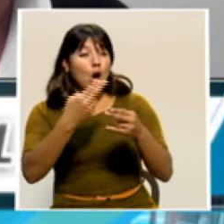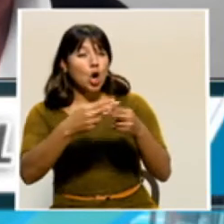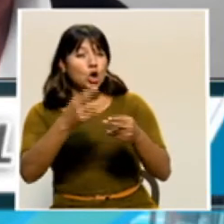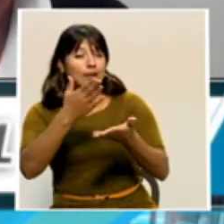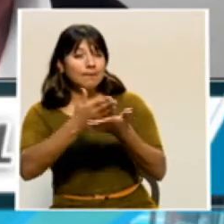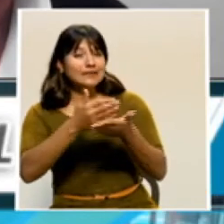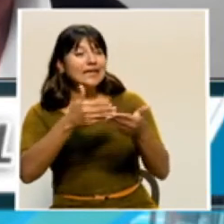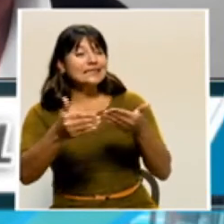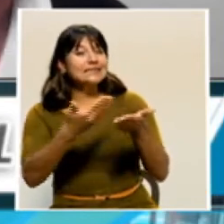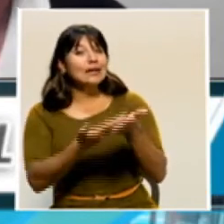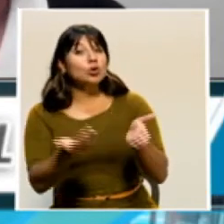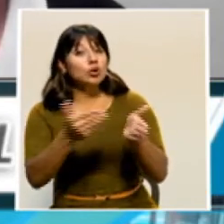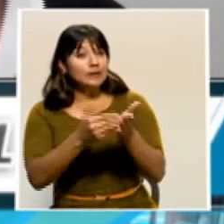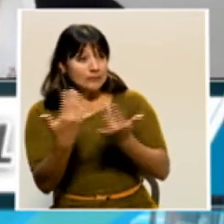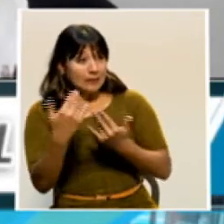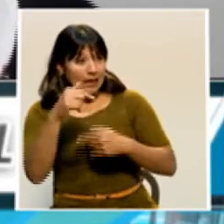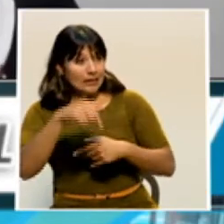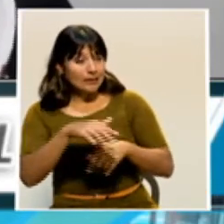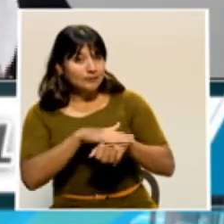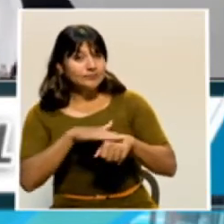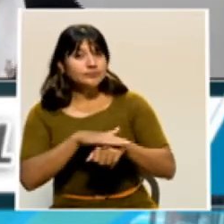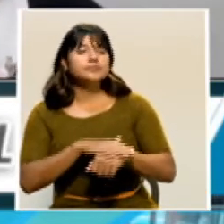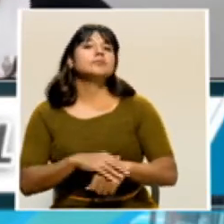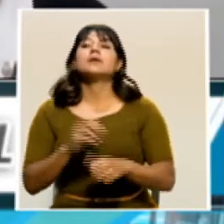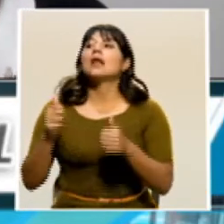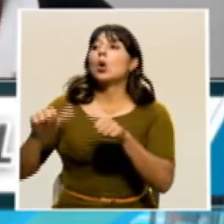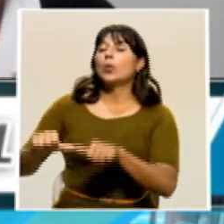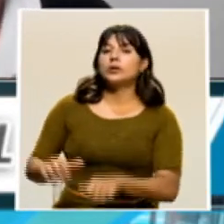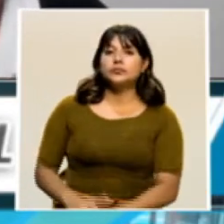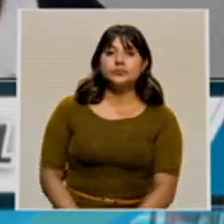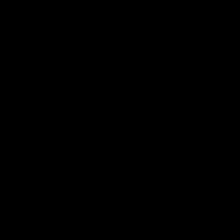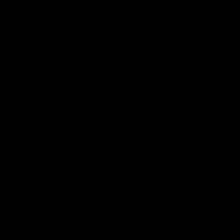enseguida regresamos. Me espera por aquí. De acuerdo.